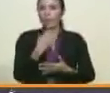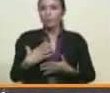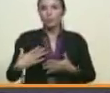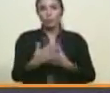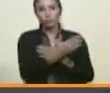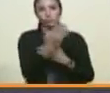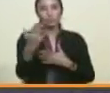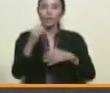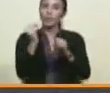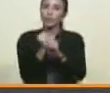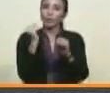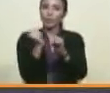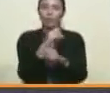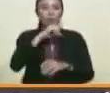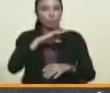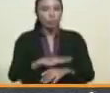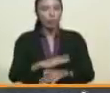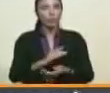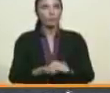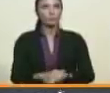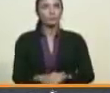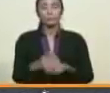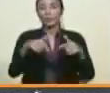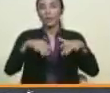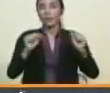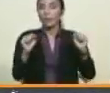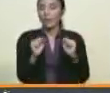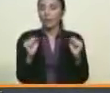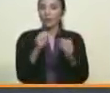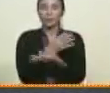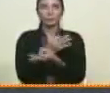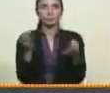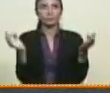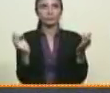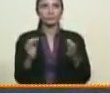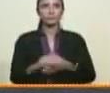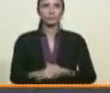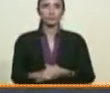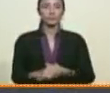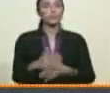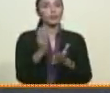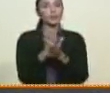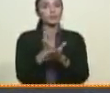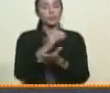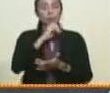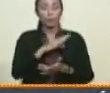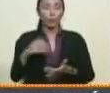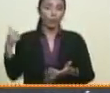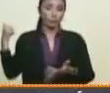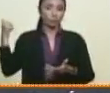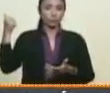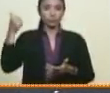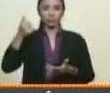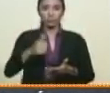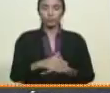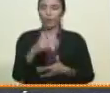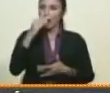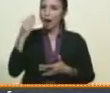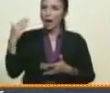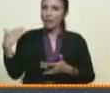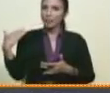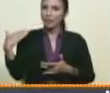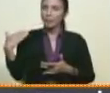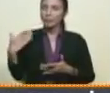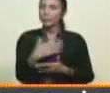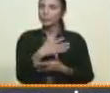laborioso histórico pueblo de mérida mérida ha sido historia desde siempre desde aquella época en que